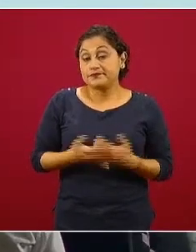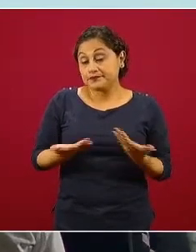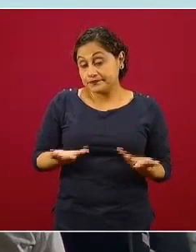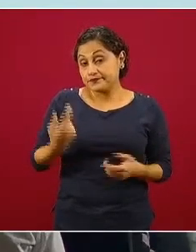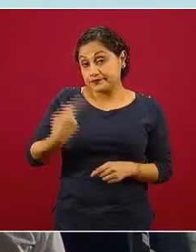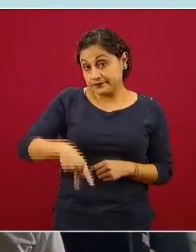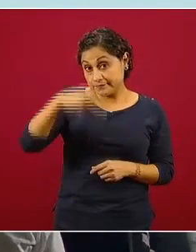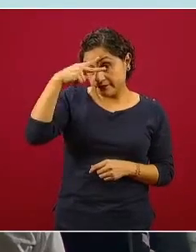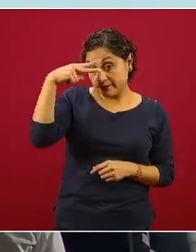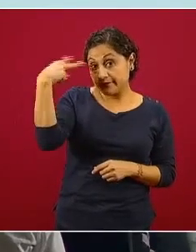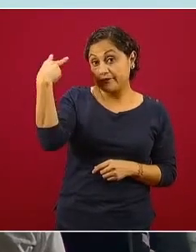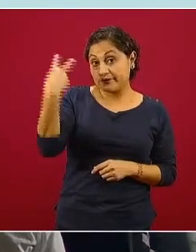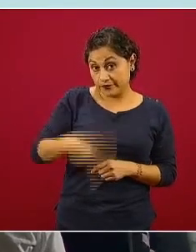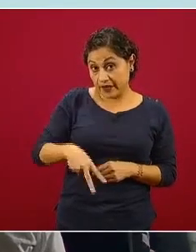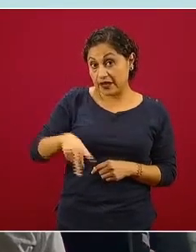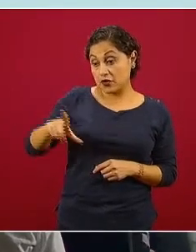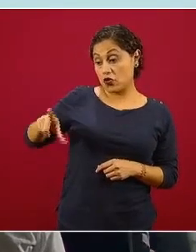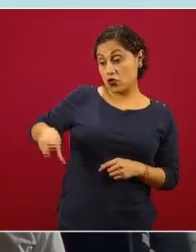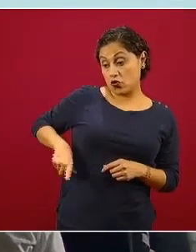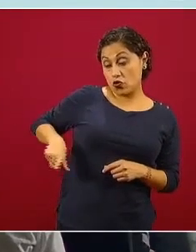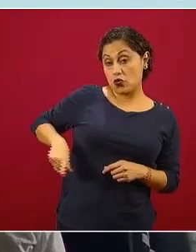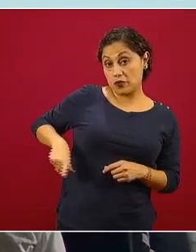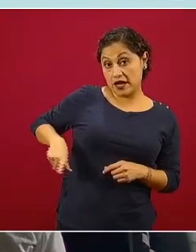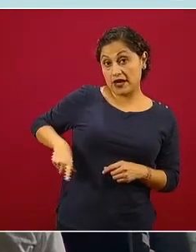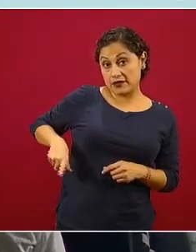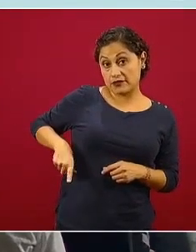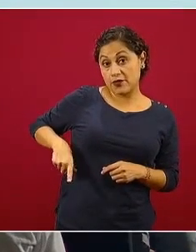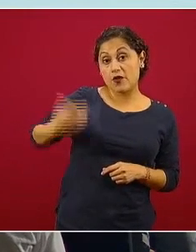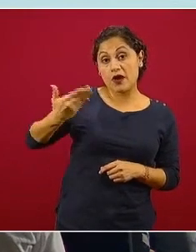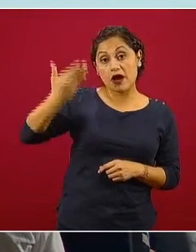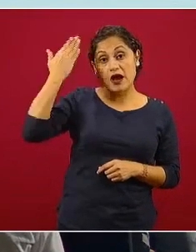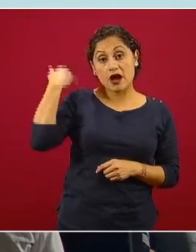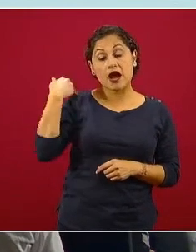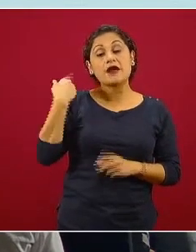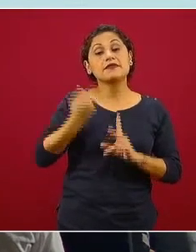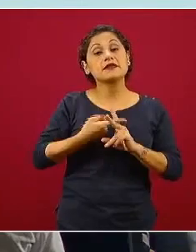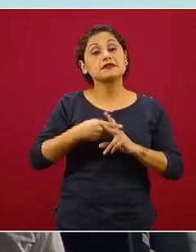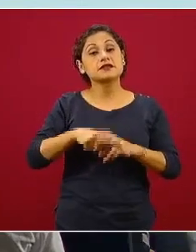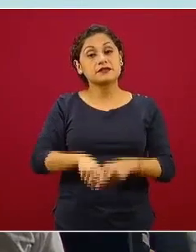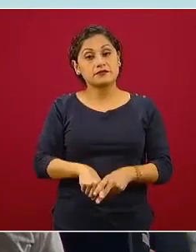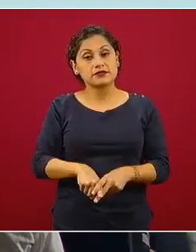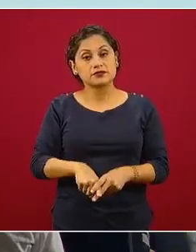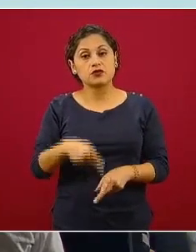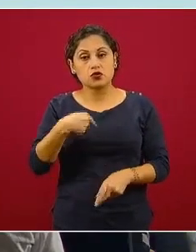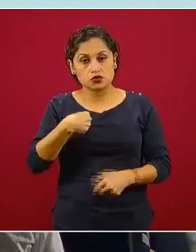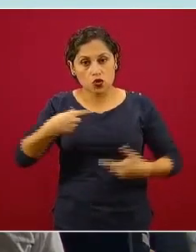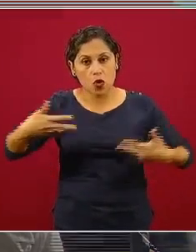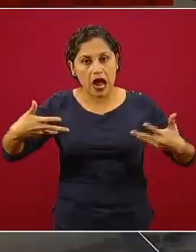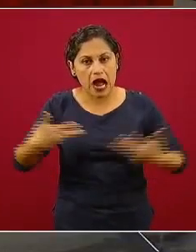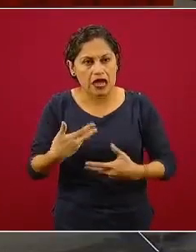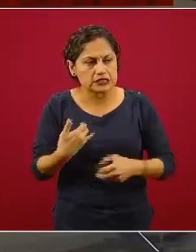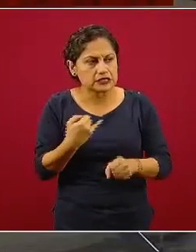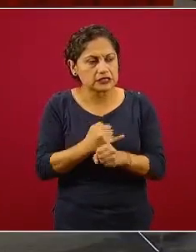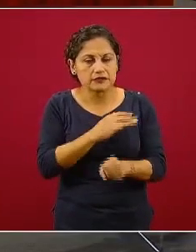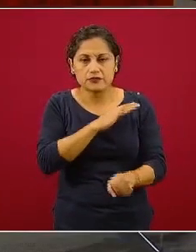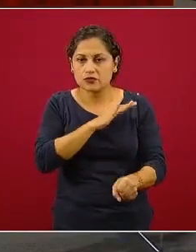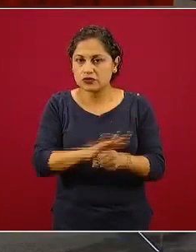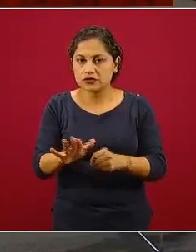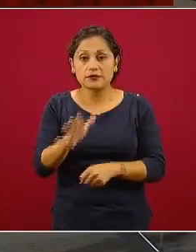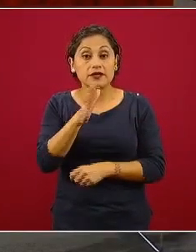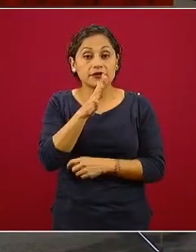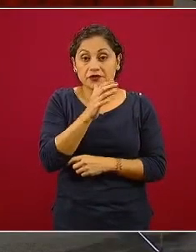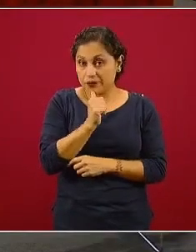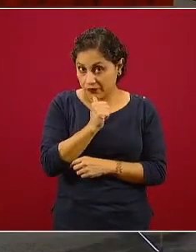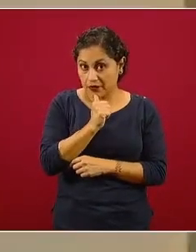es un país cuyo gobierno desde el inicio dijo: no voy a pretender hacer algo que es imposible de hacer y que desde el punto de vista técnico